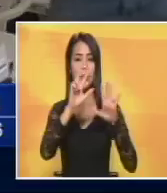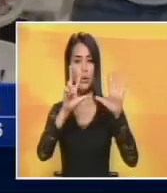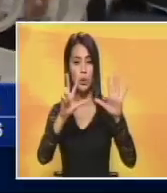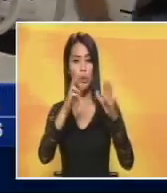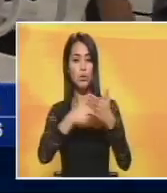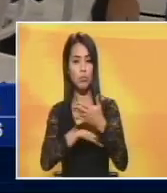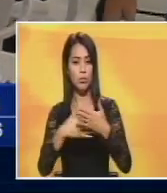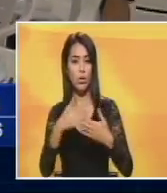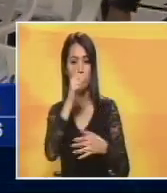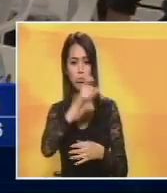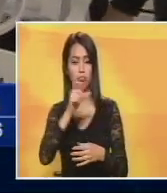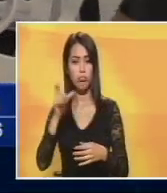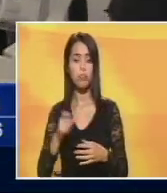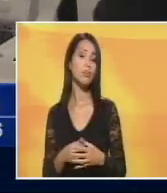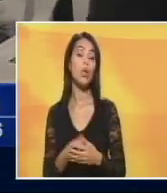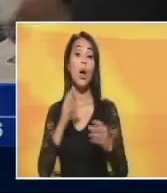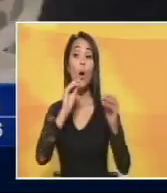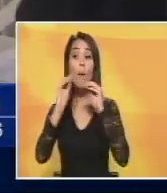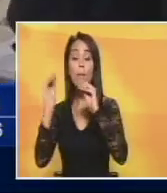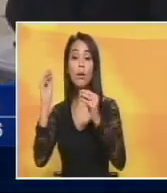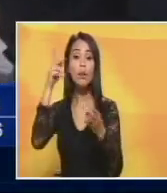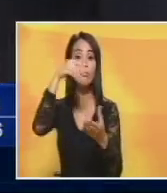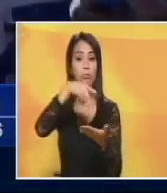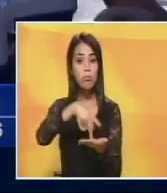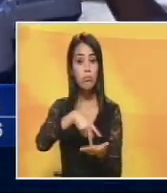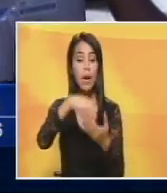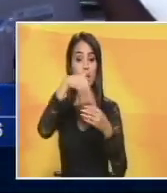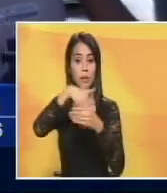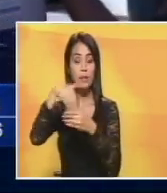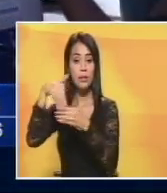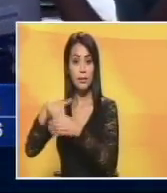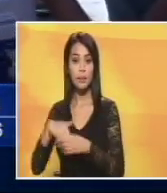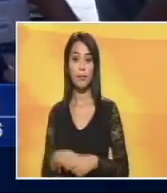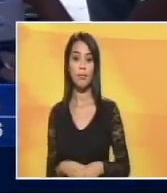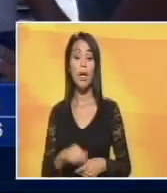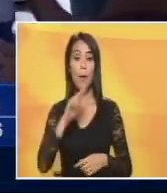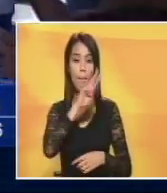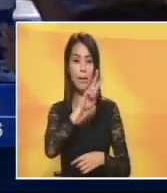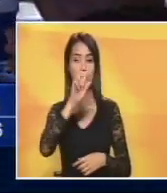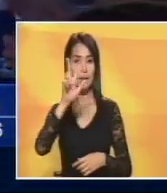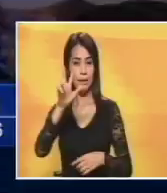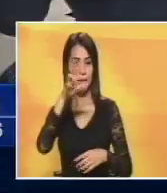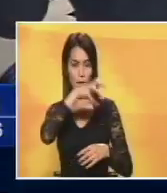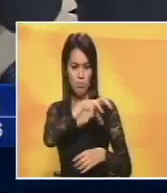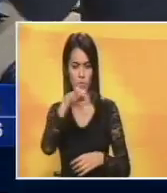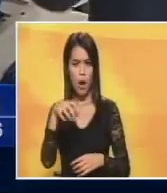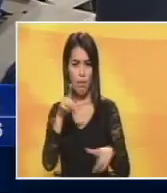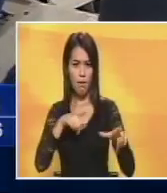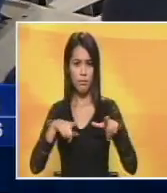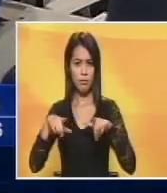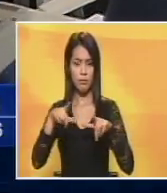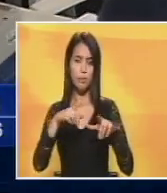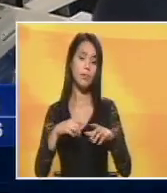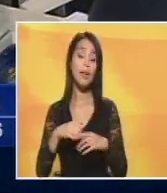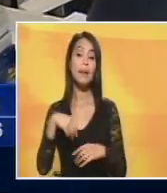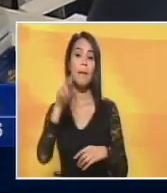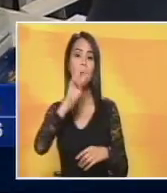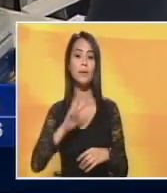18.094.065 venezolanos están convocados a ejercer su derecho al voto en los 23 estados del país. Para ello se han